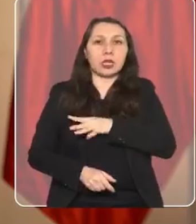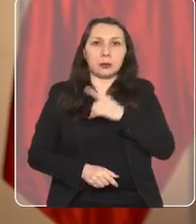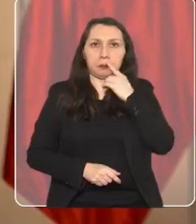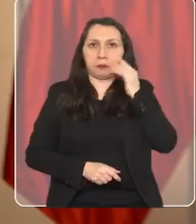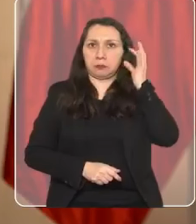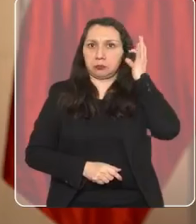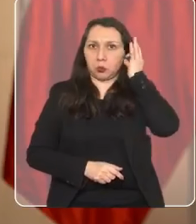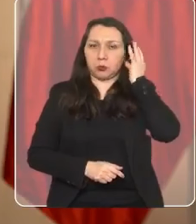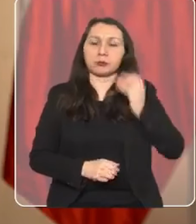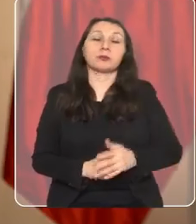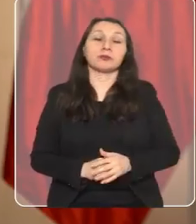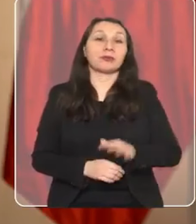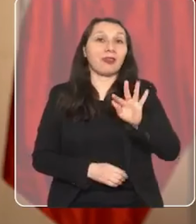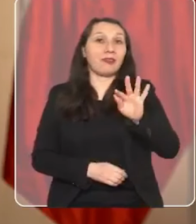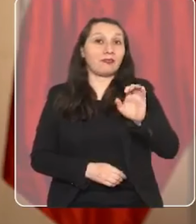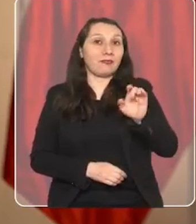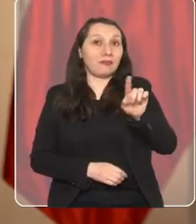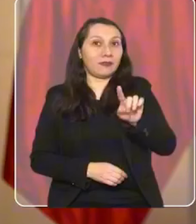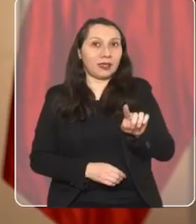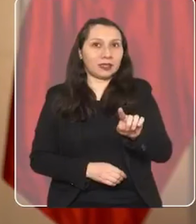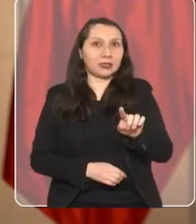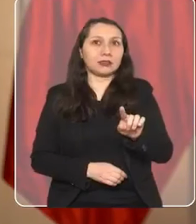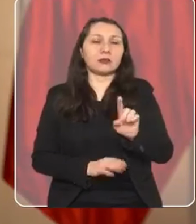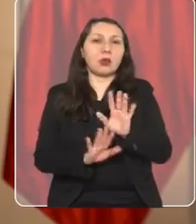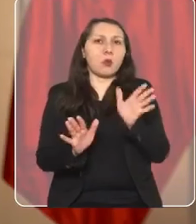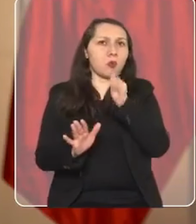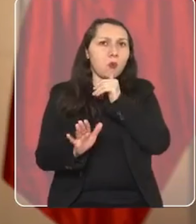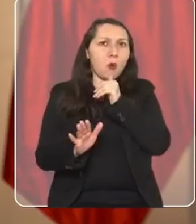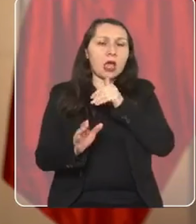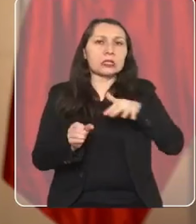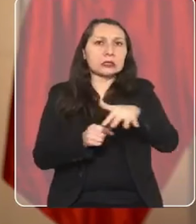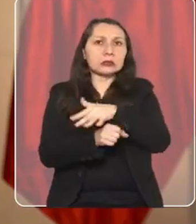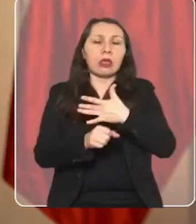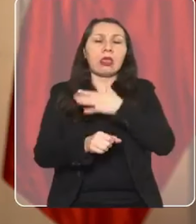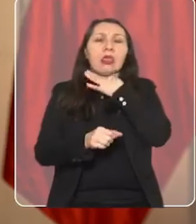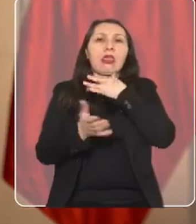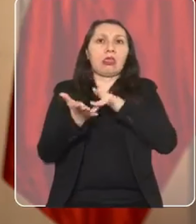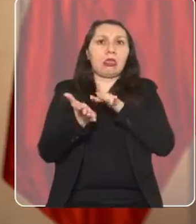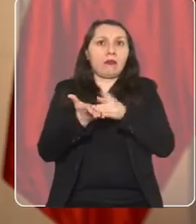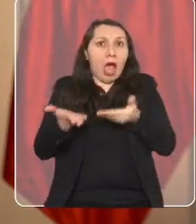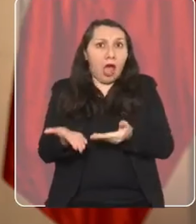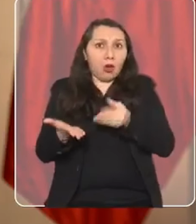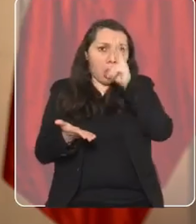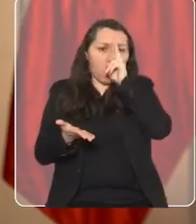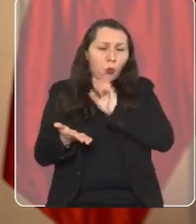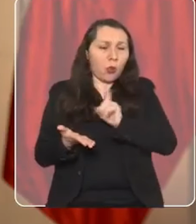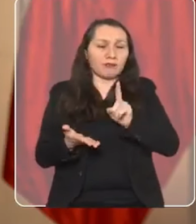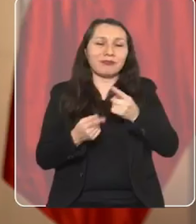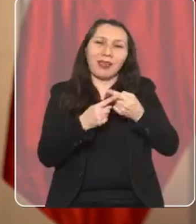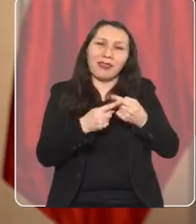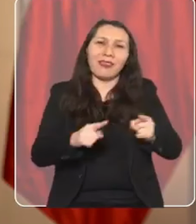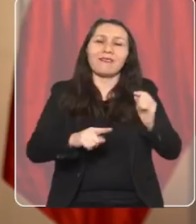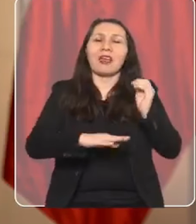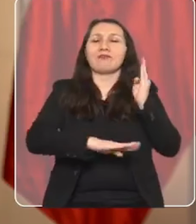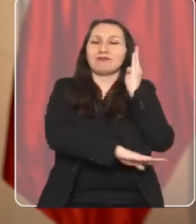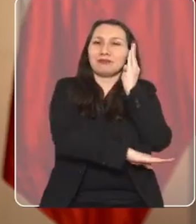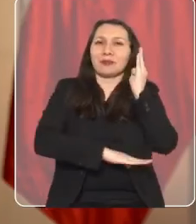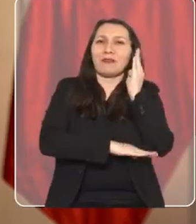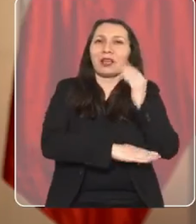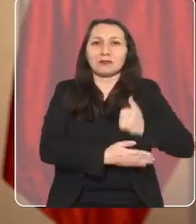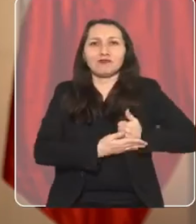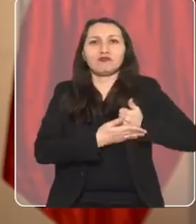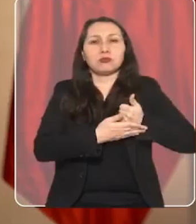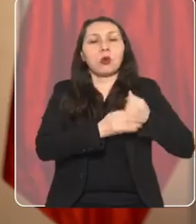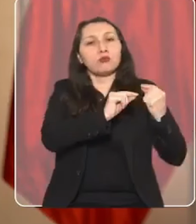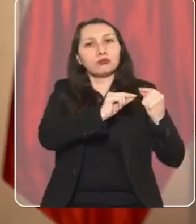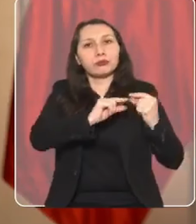chilenas el FES no generará situaciones de endeudamiento como las actuales se funda en un principio de solidaridad y